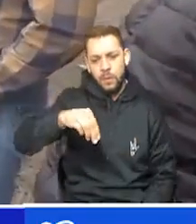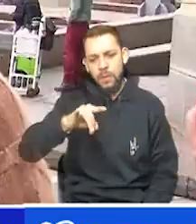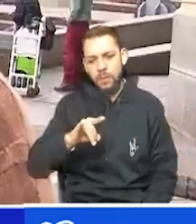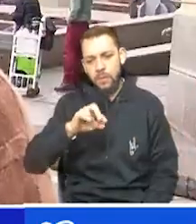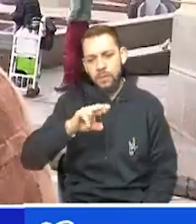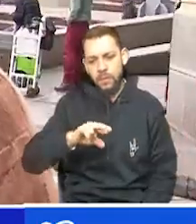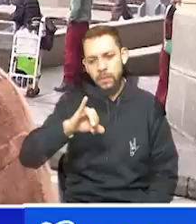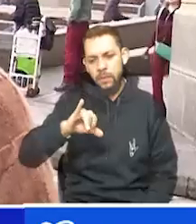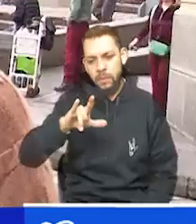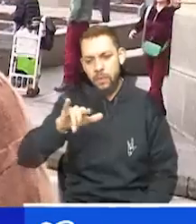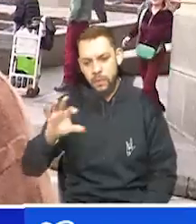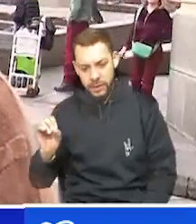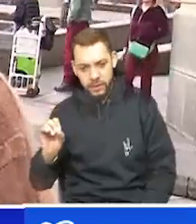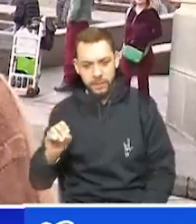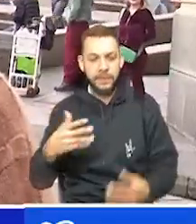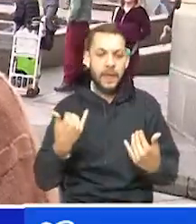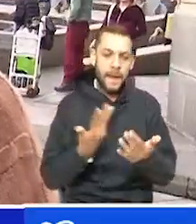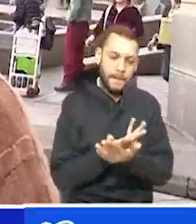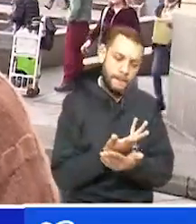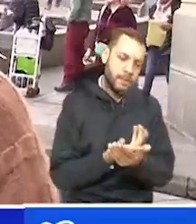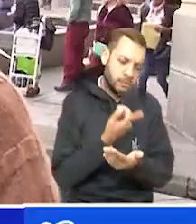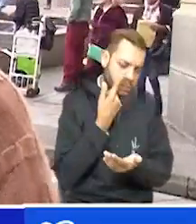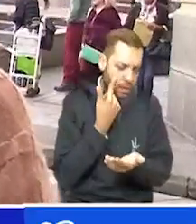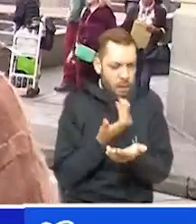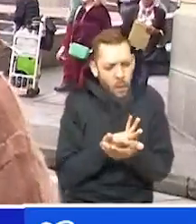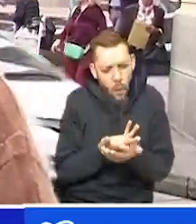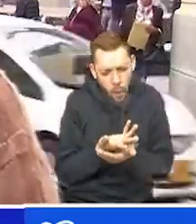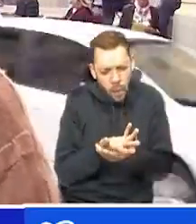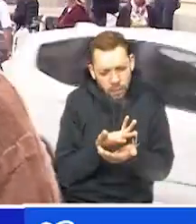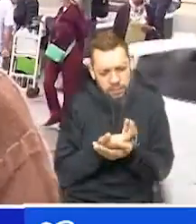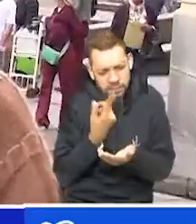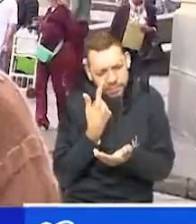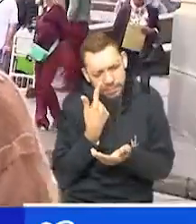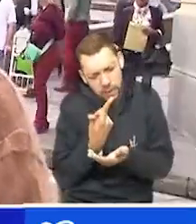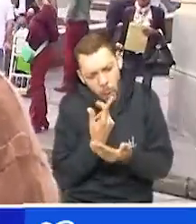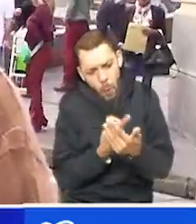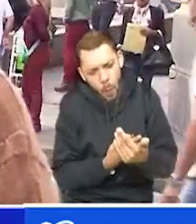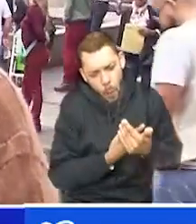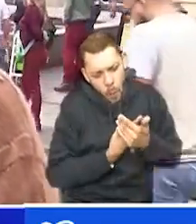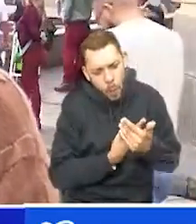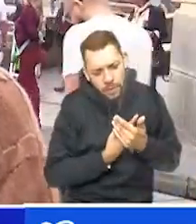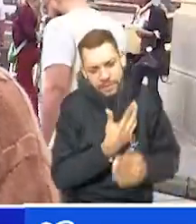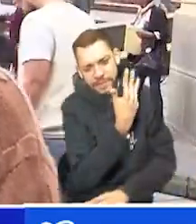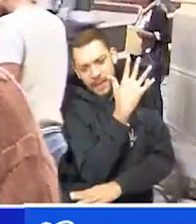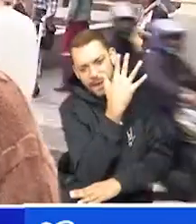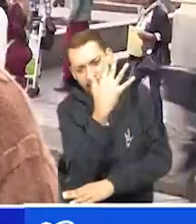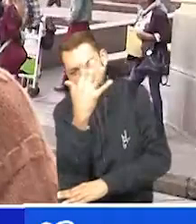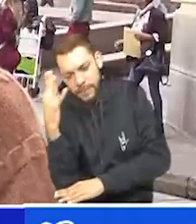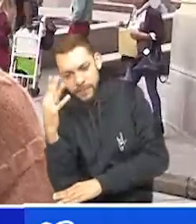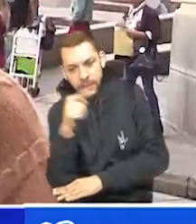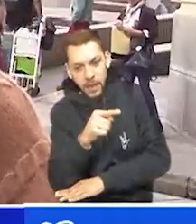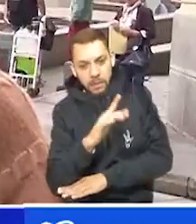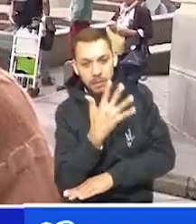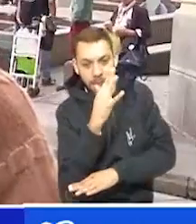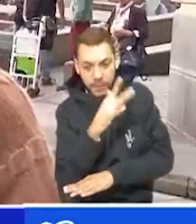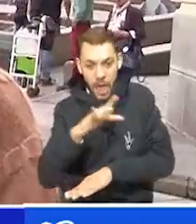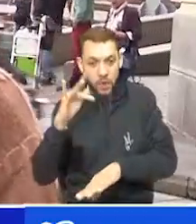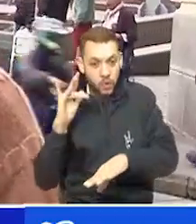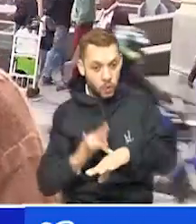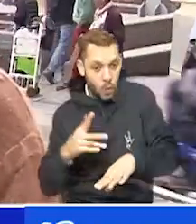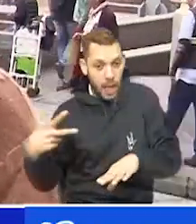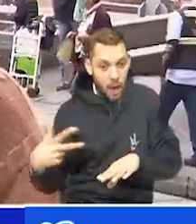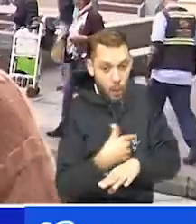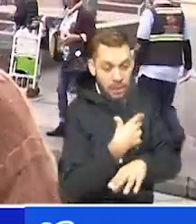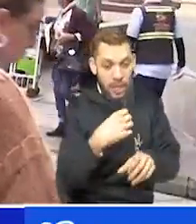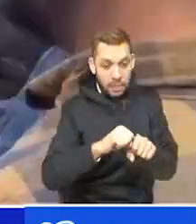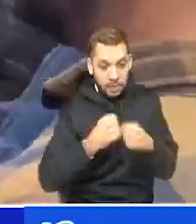es el mensaje al cuidado de los frailejones, a también mencionarle a la comunidad que los frailejones no se tocan, no se acarician